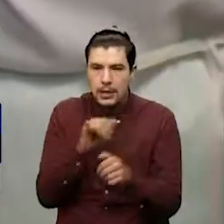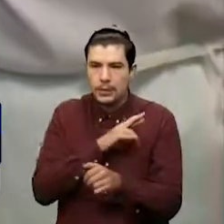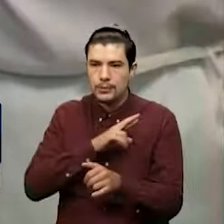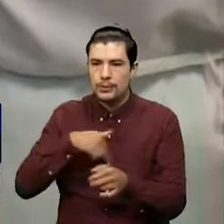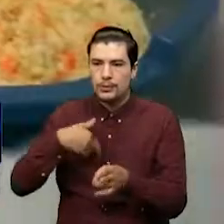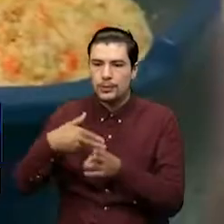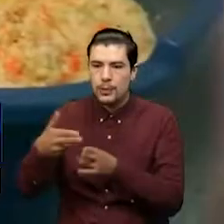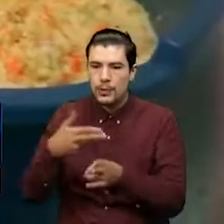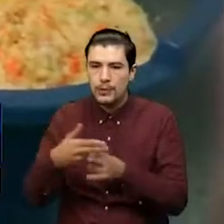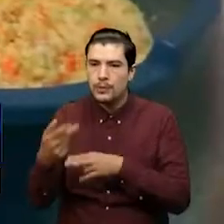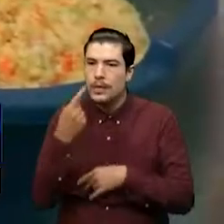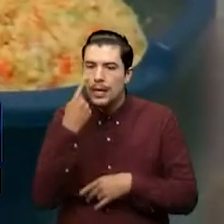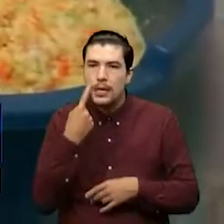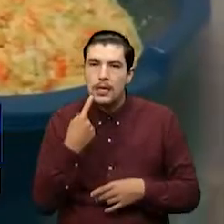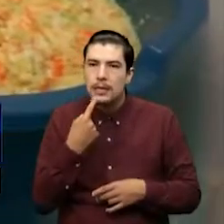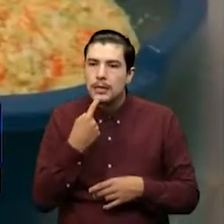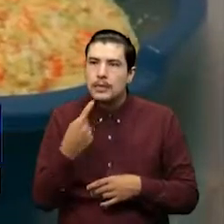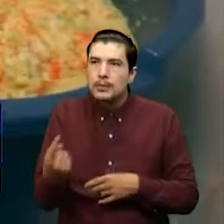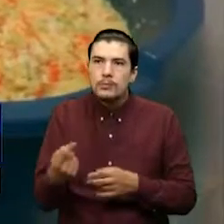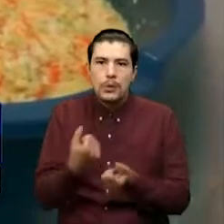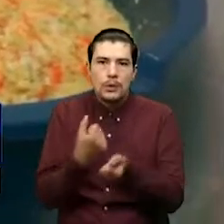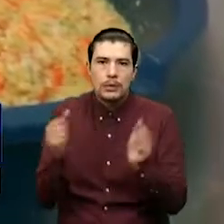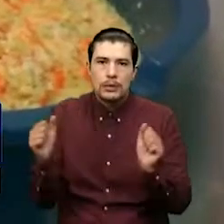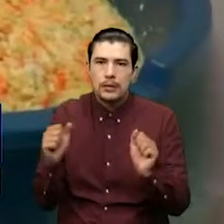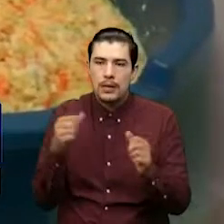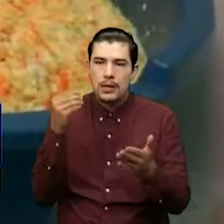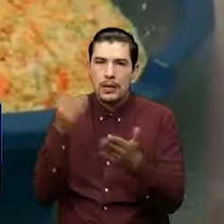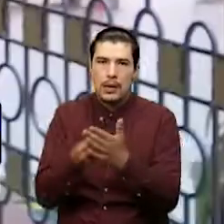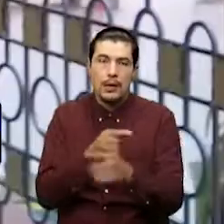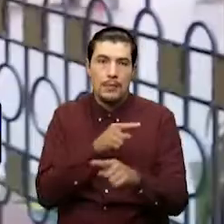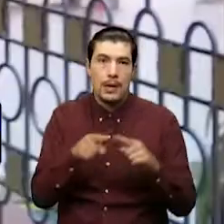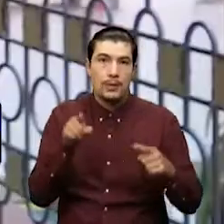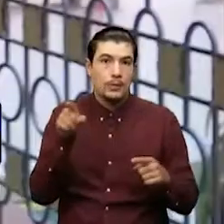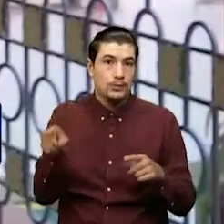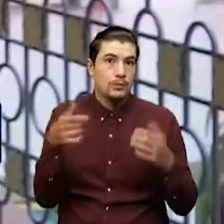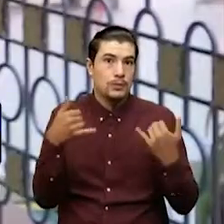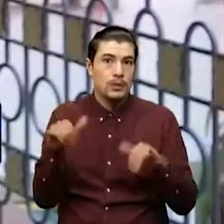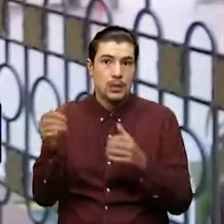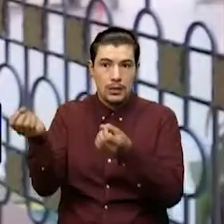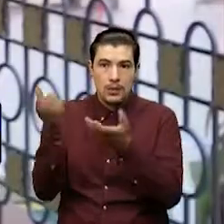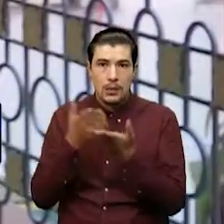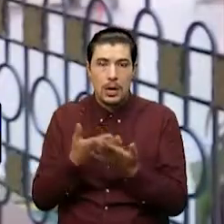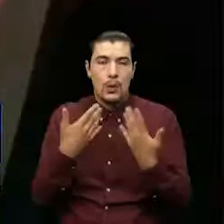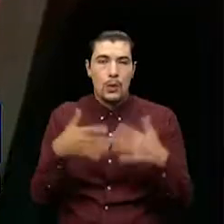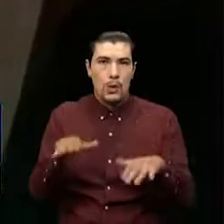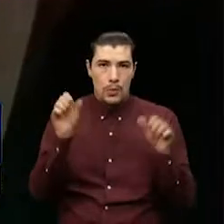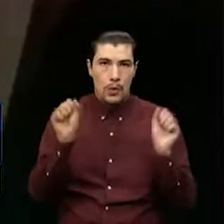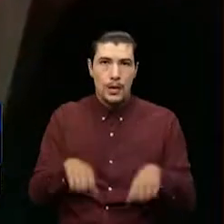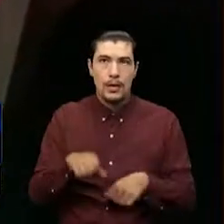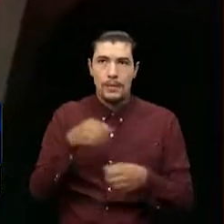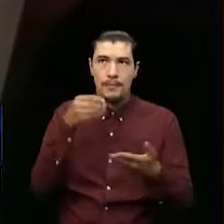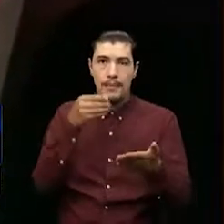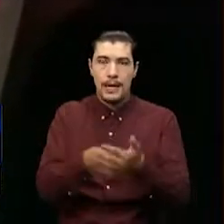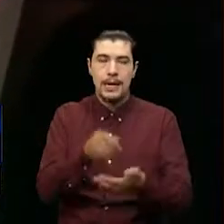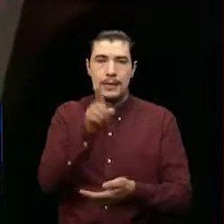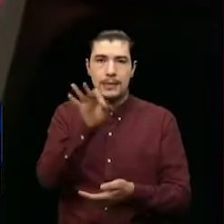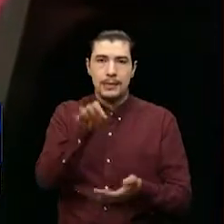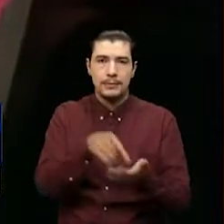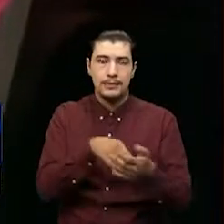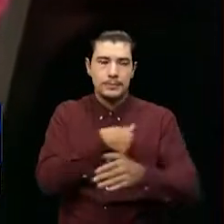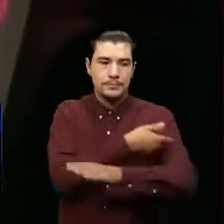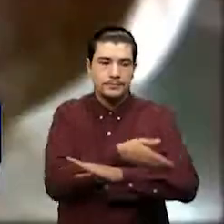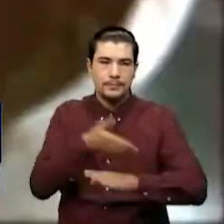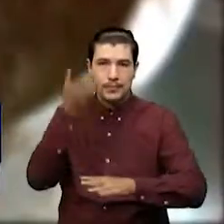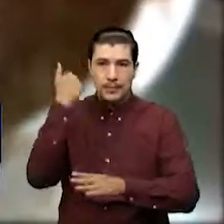decir que era imposible pagar pero con esto que ha hecho la interventoría de podernos liquidar 13 mil millones el contrato inicial era por más de